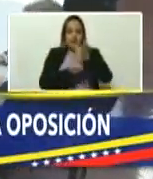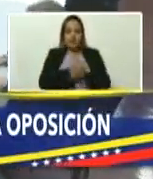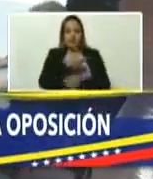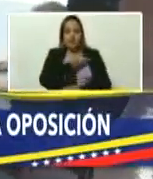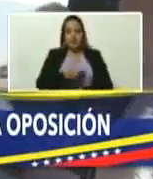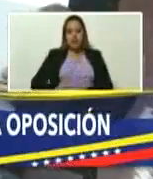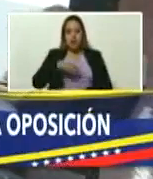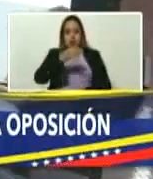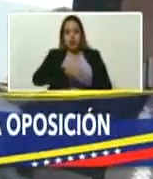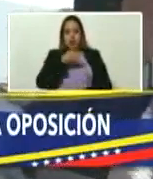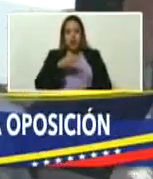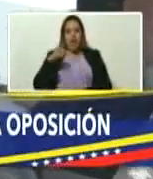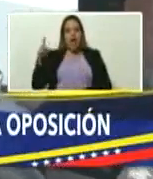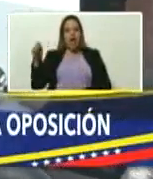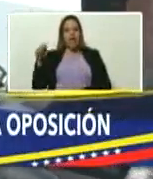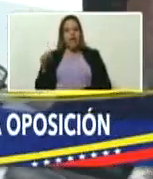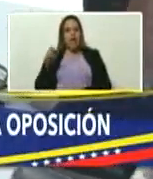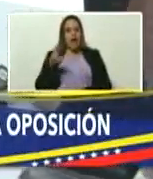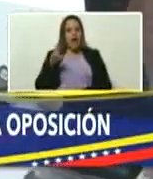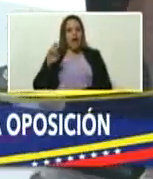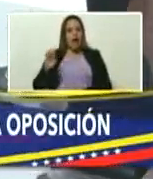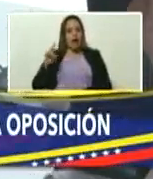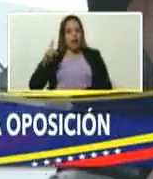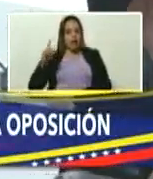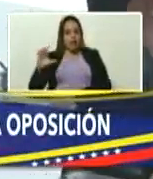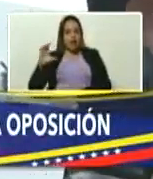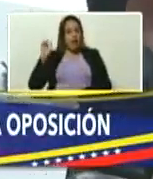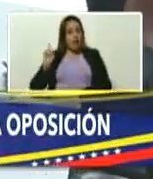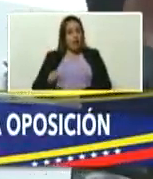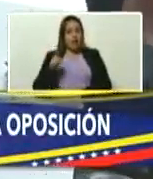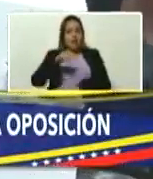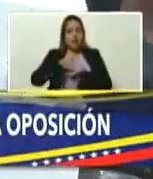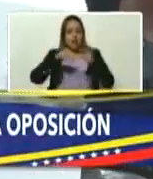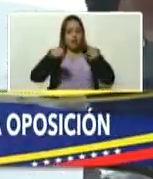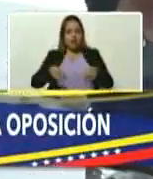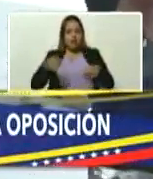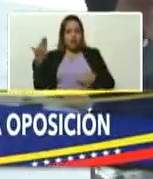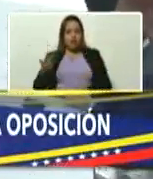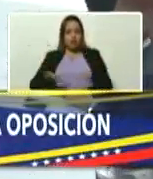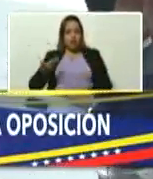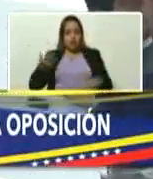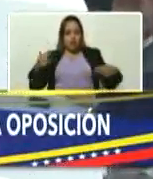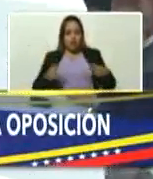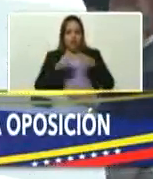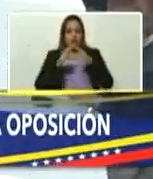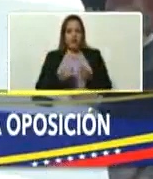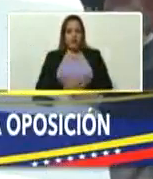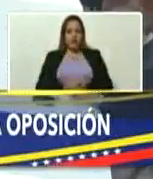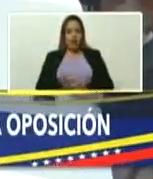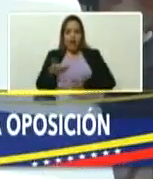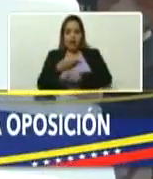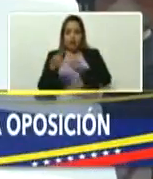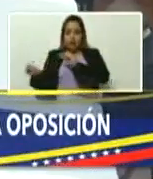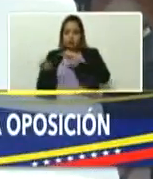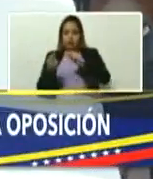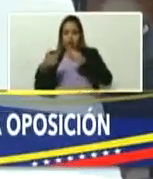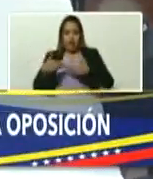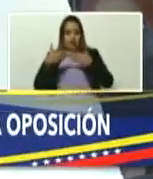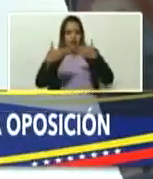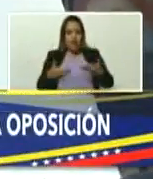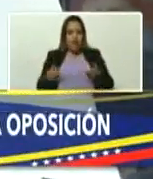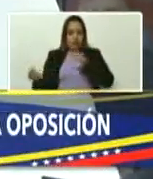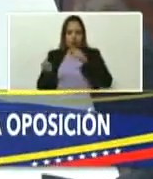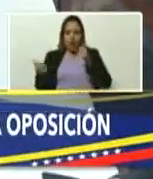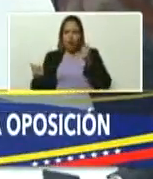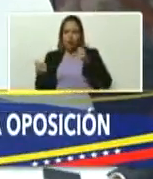Tarek El Aissami, también presentes acá en este importante encuentro. Como ya mencionábamos, se trata de avanzar en un diálogo